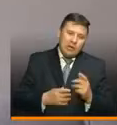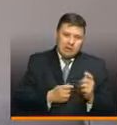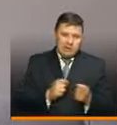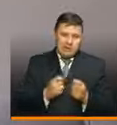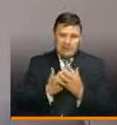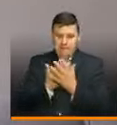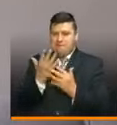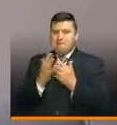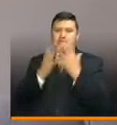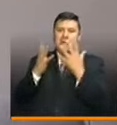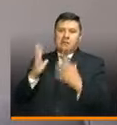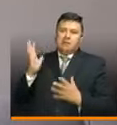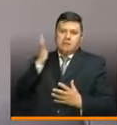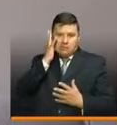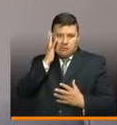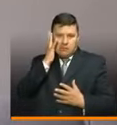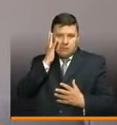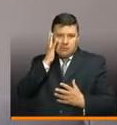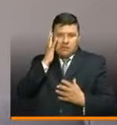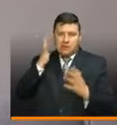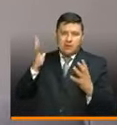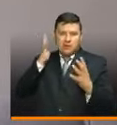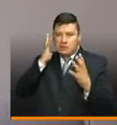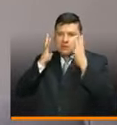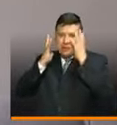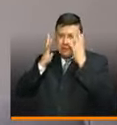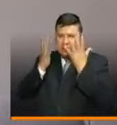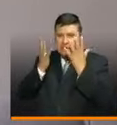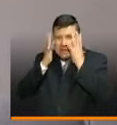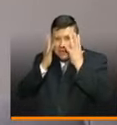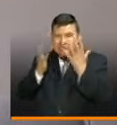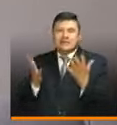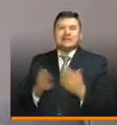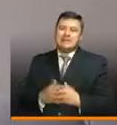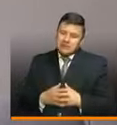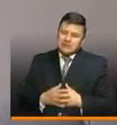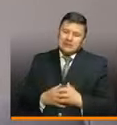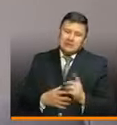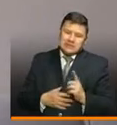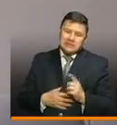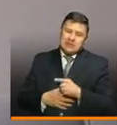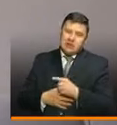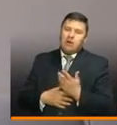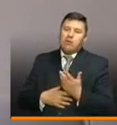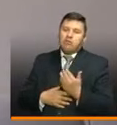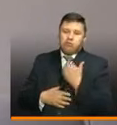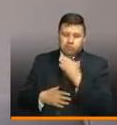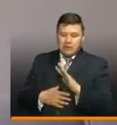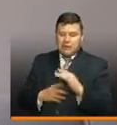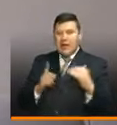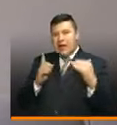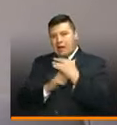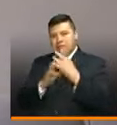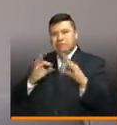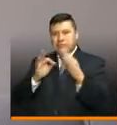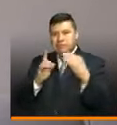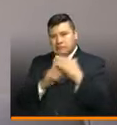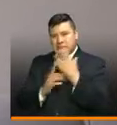manos y tener esta cercanía con la cara, y entonces a lo mejor pues ahí puede haber un riesgo